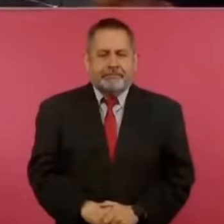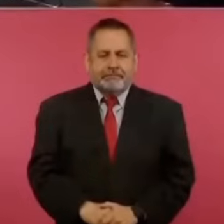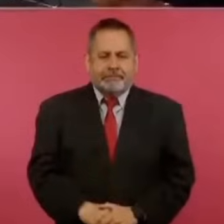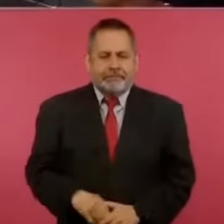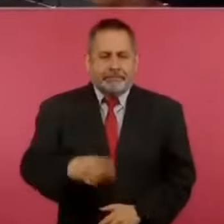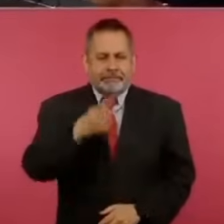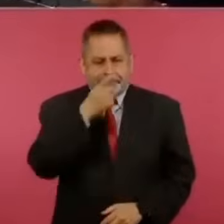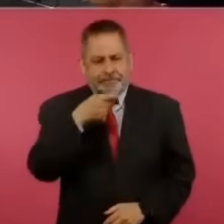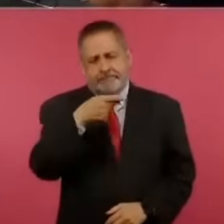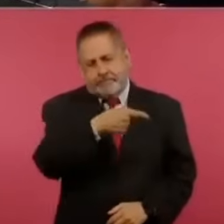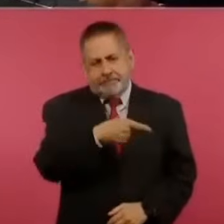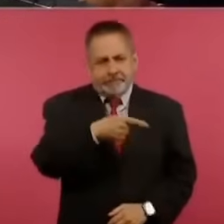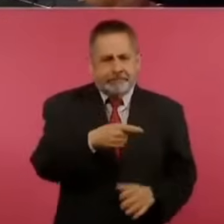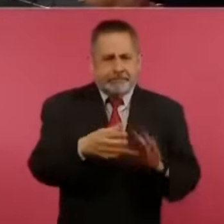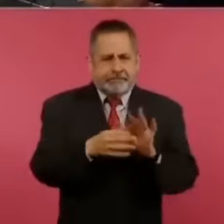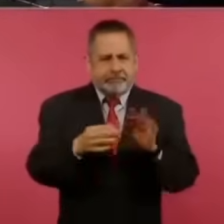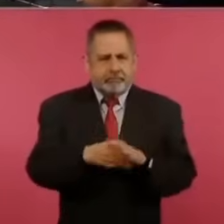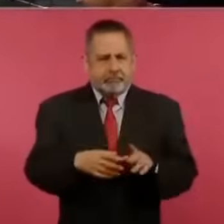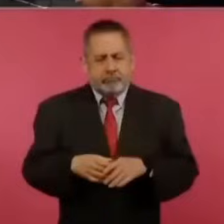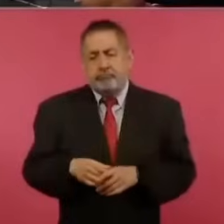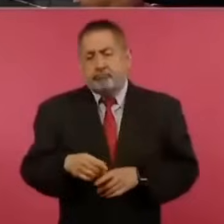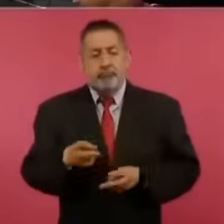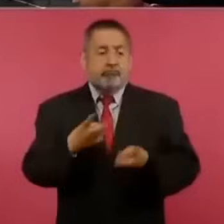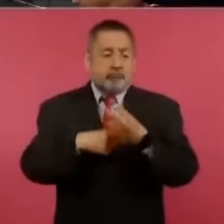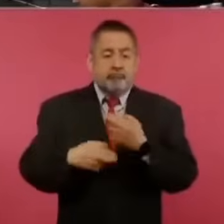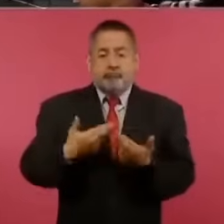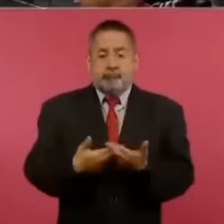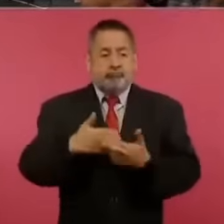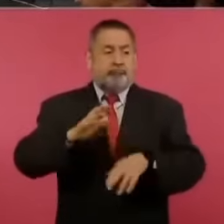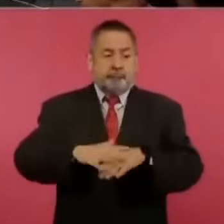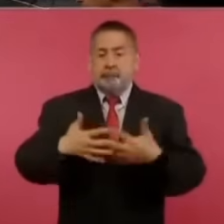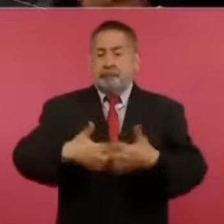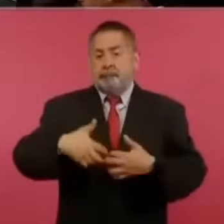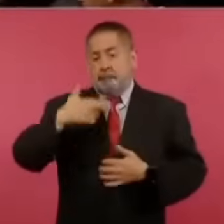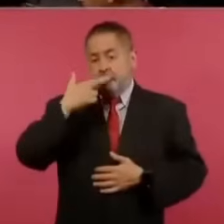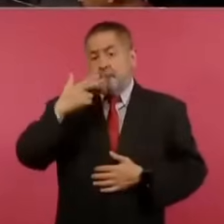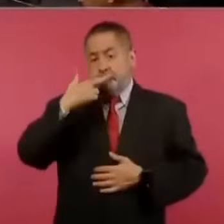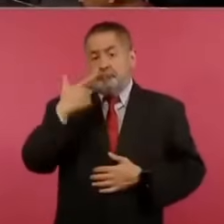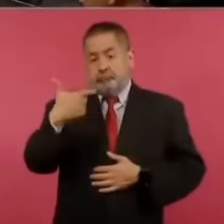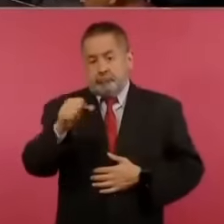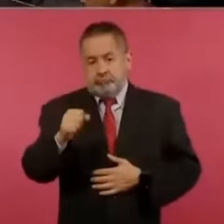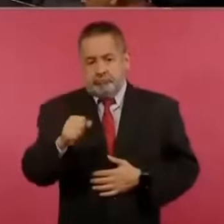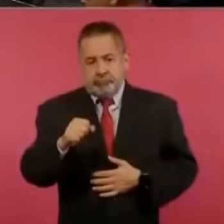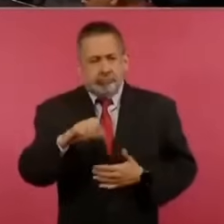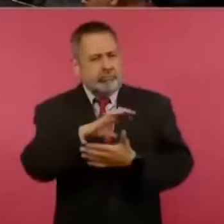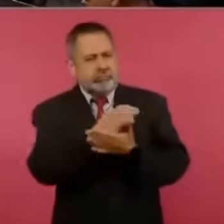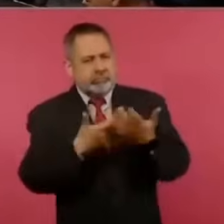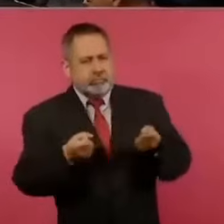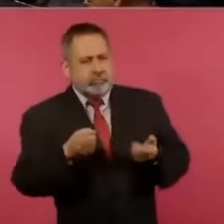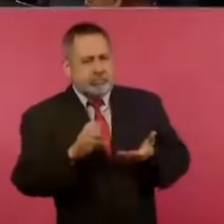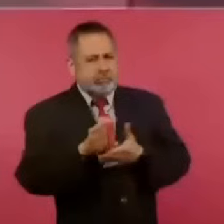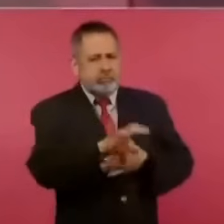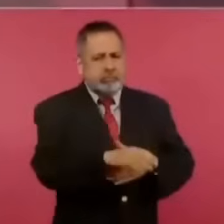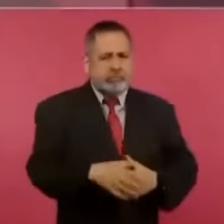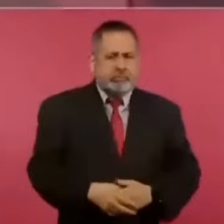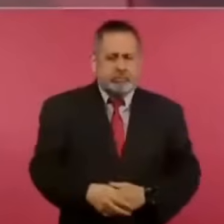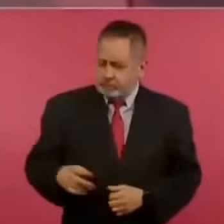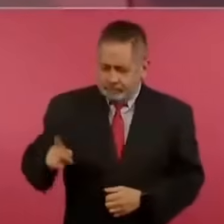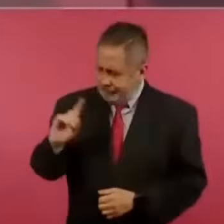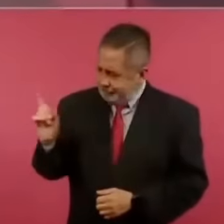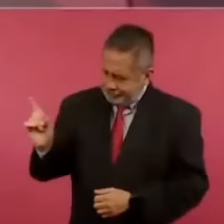argumentando de que iba a aumentar la producción de gas. ¿Cuánto costó ese contrato? Se perforaban pozos. A